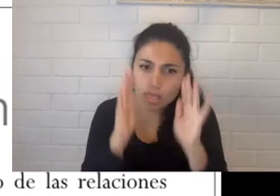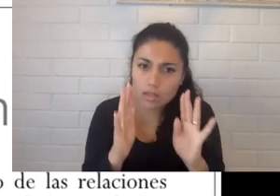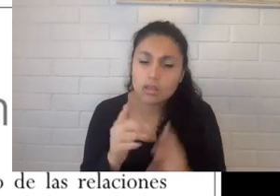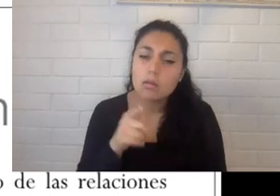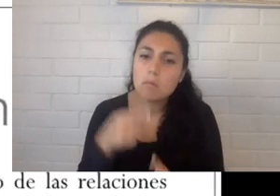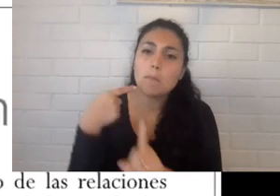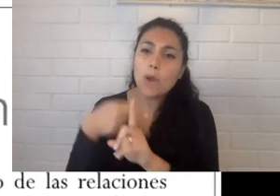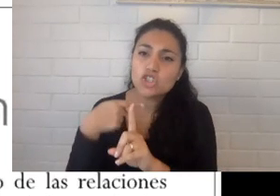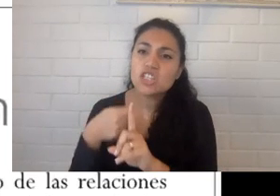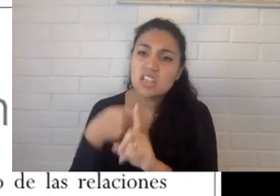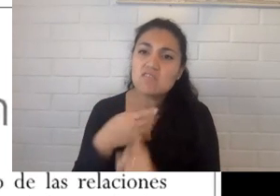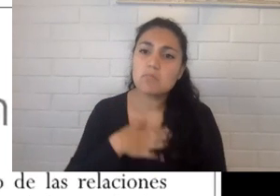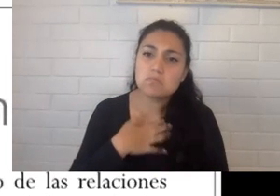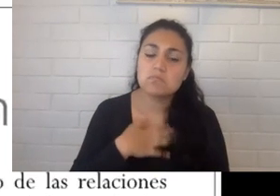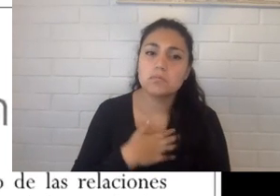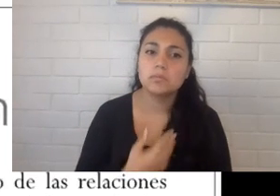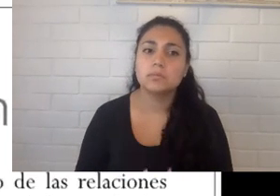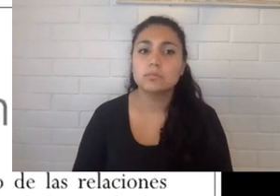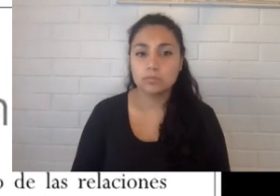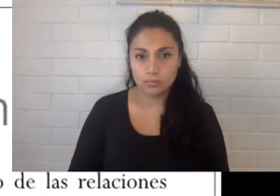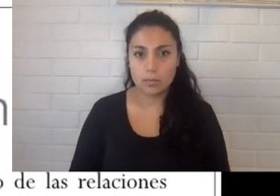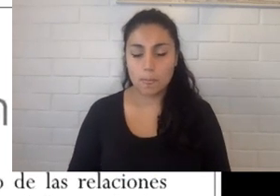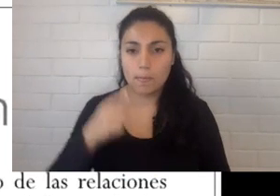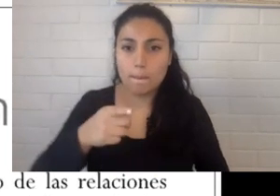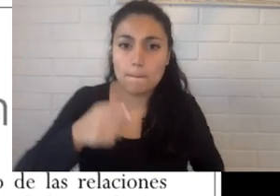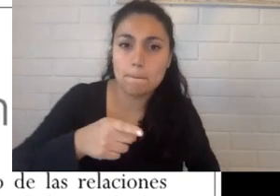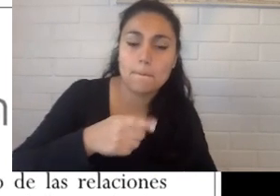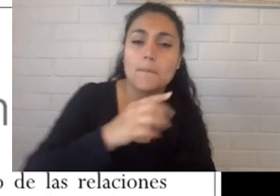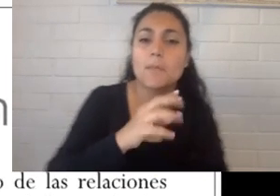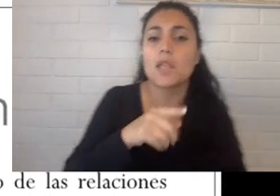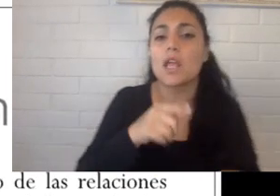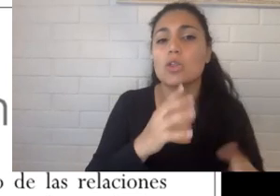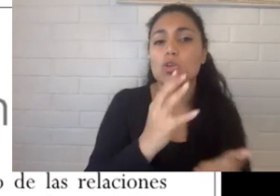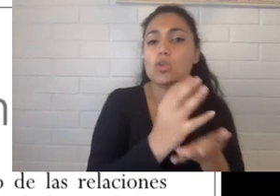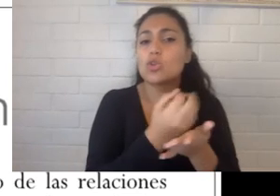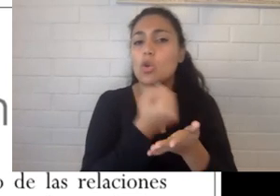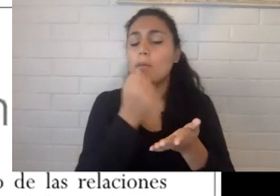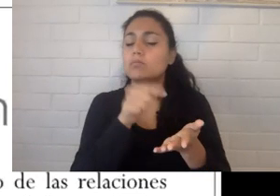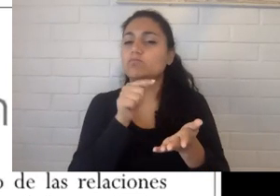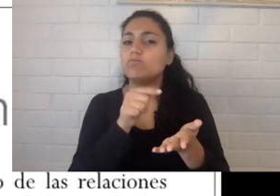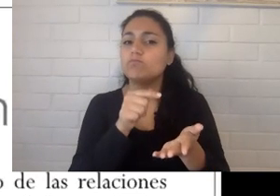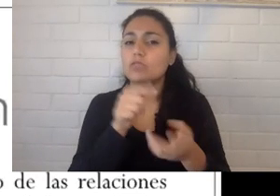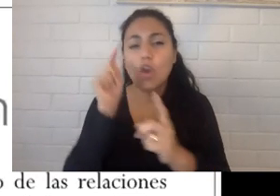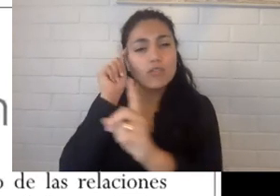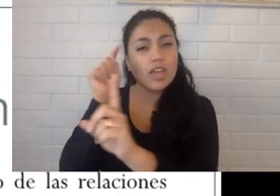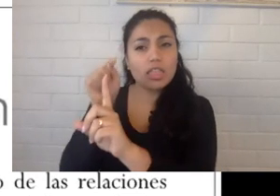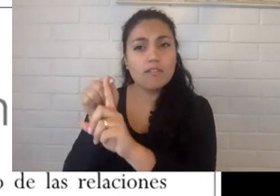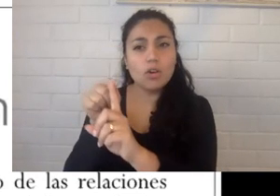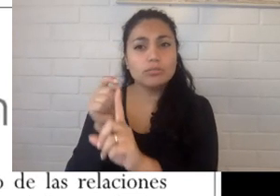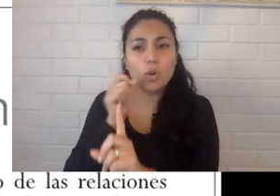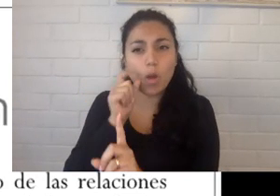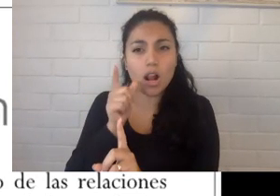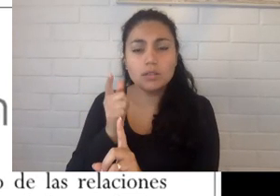bastante positivo a esta definición es que toma en consideración que el objetivo ya es